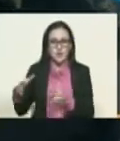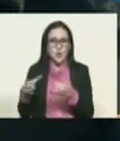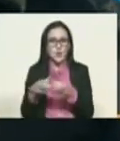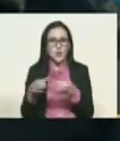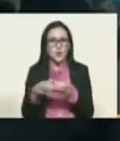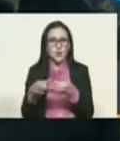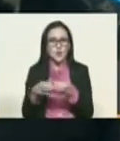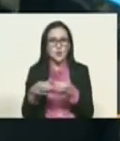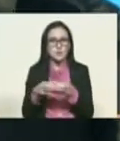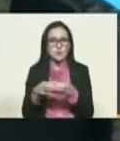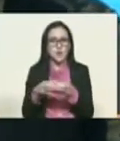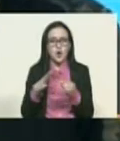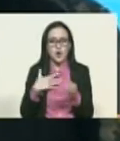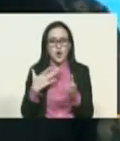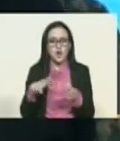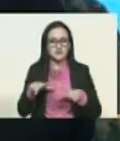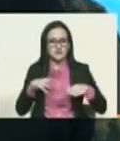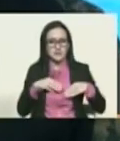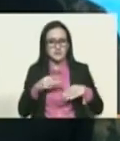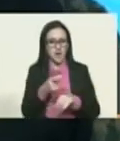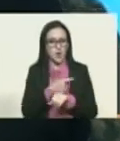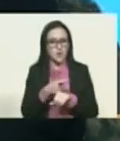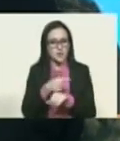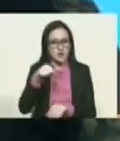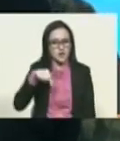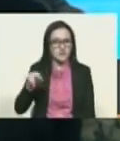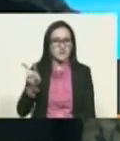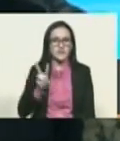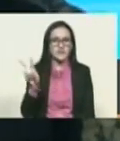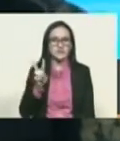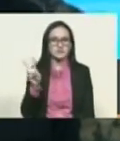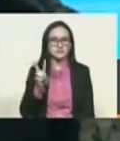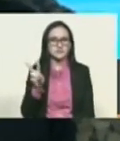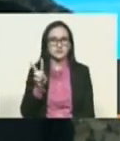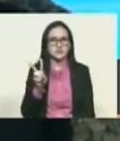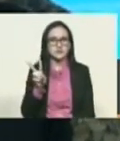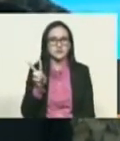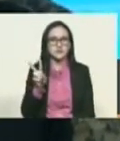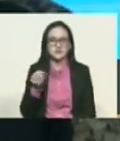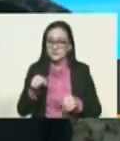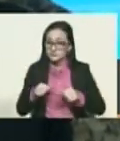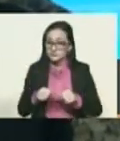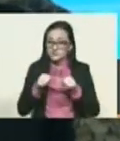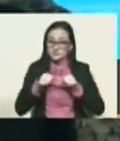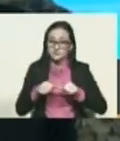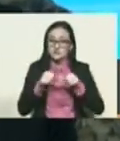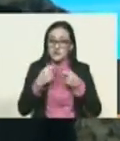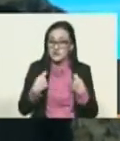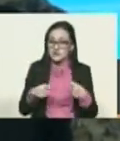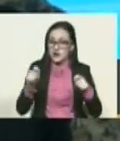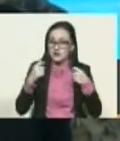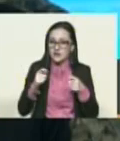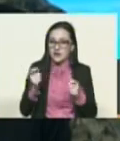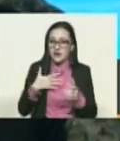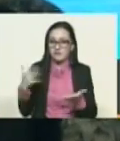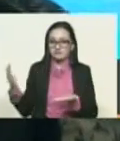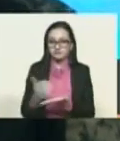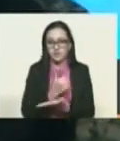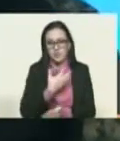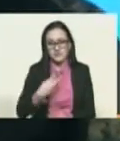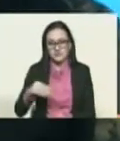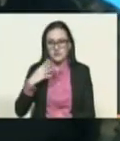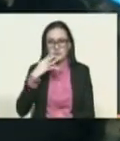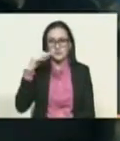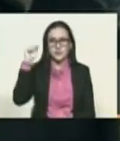a nuestro gobierno constitucional siguen de forma oficial y encubierta tratando de derrocar al presidente de la